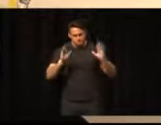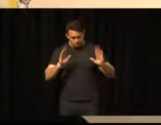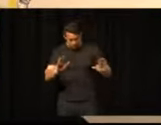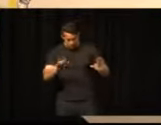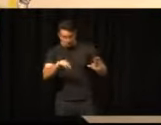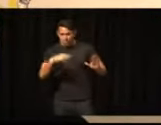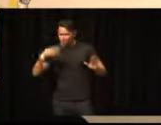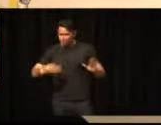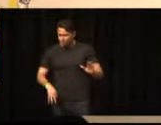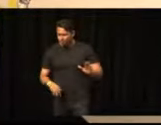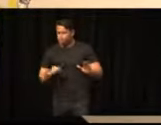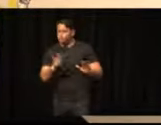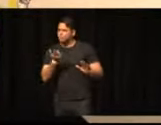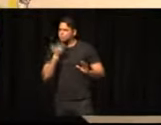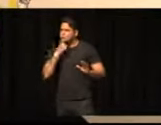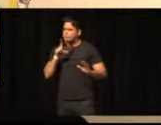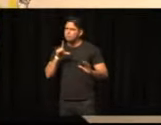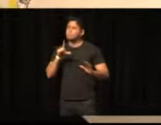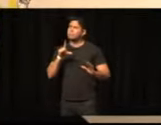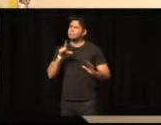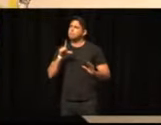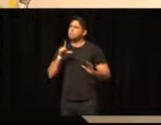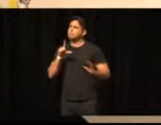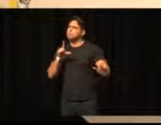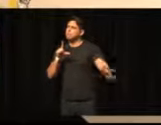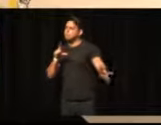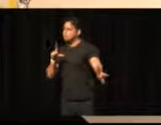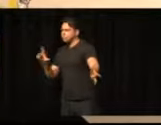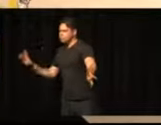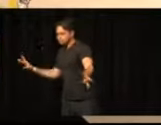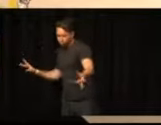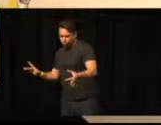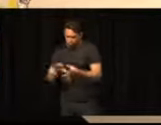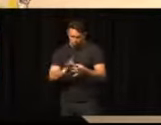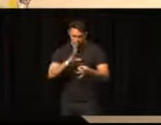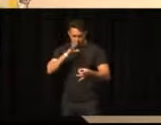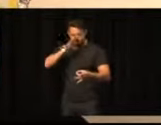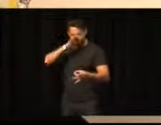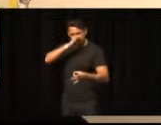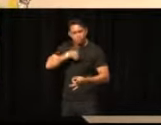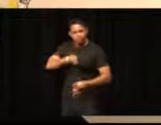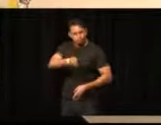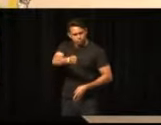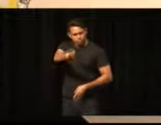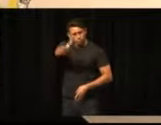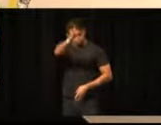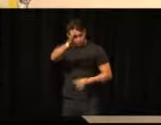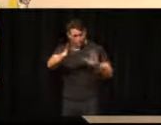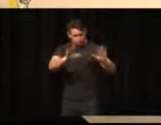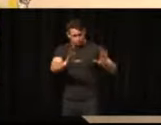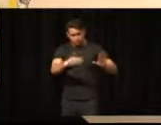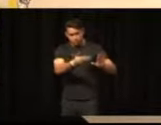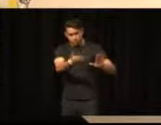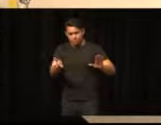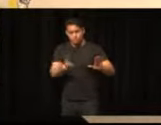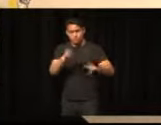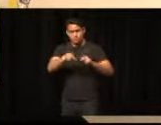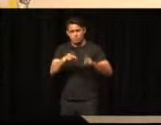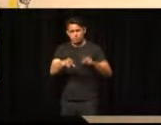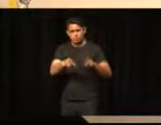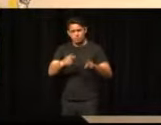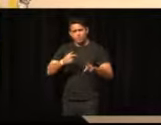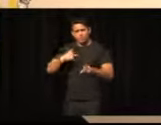sin duda, usted logra una relación de fidelización de esa sociedad. Yo también